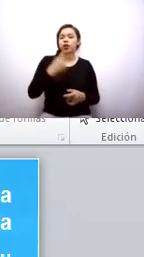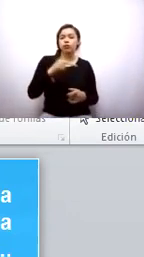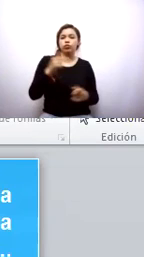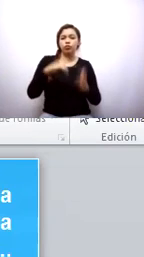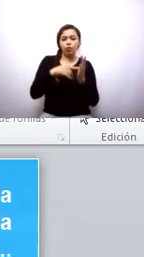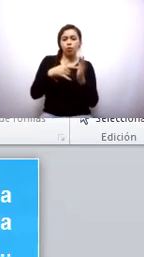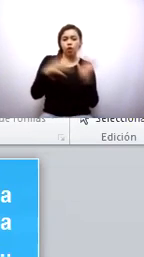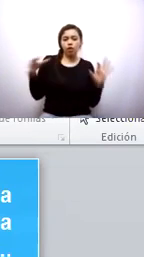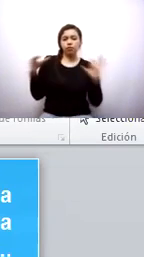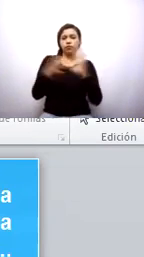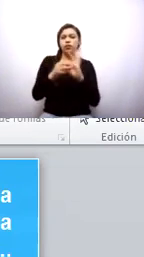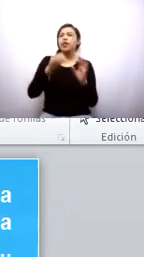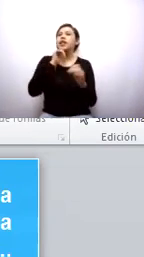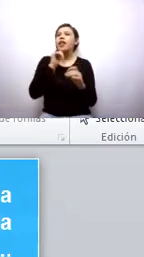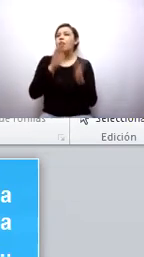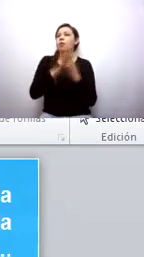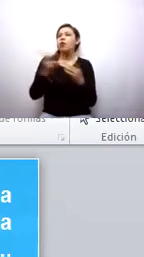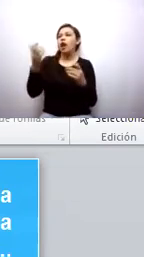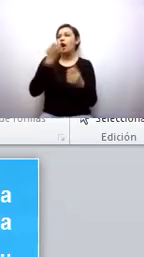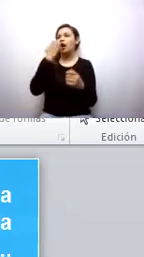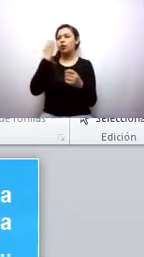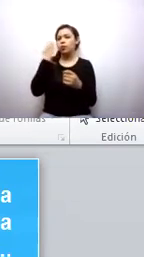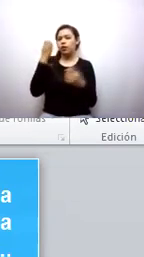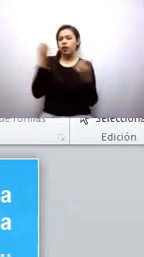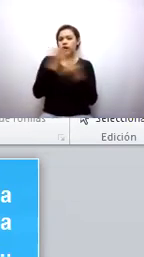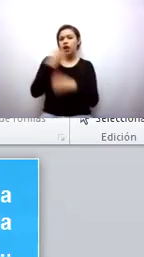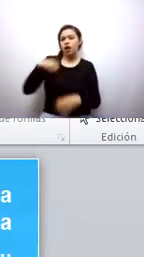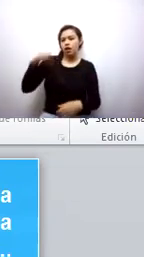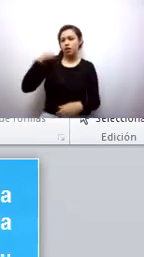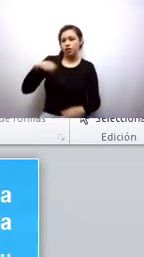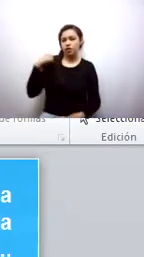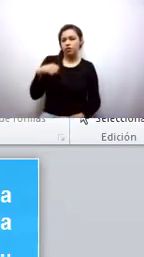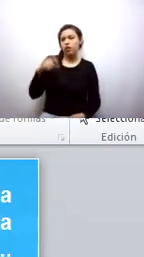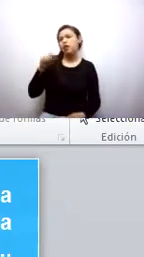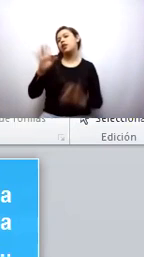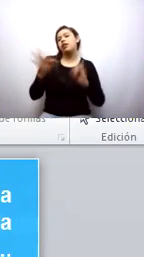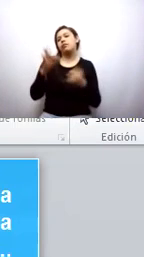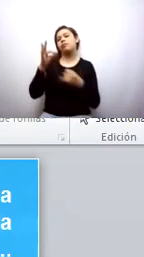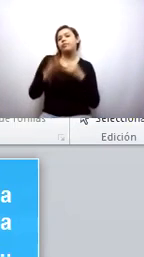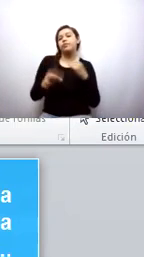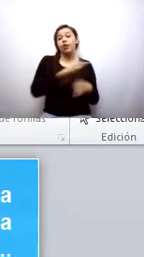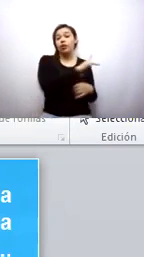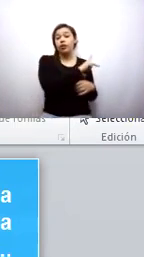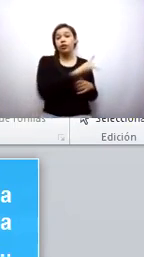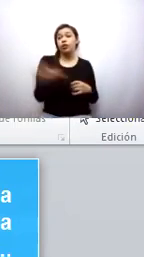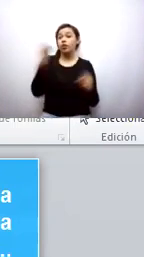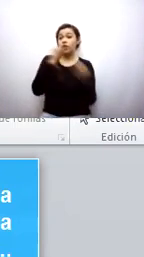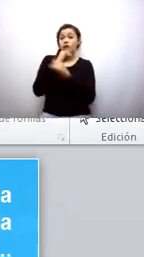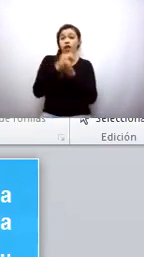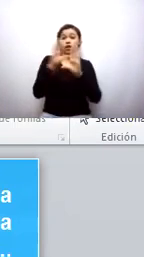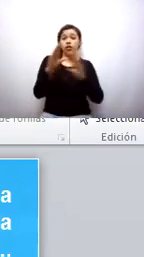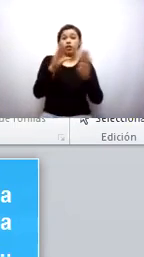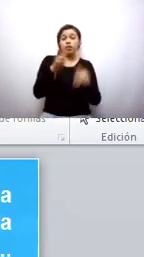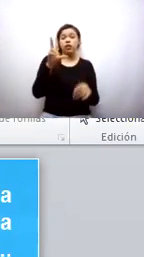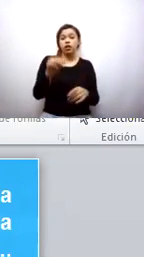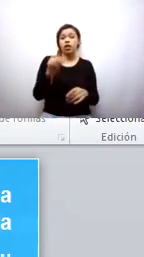no así la escuela tradicional. Y el último punto que sería, no todo se puede enseñar en línea y esa modalidad no es